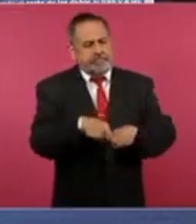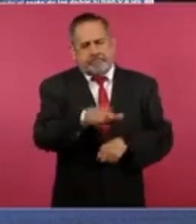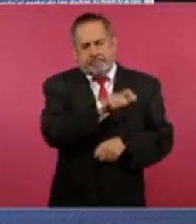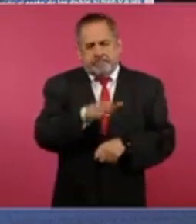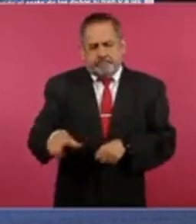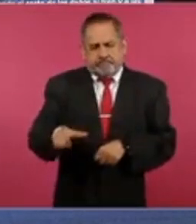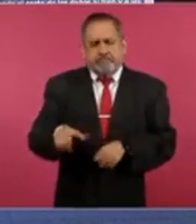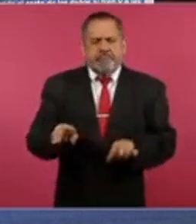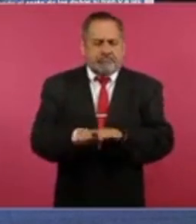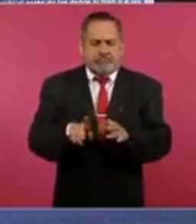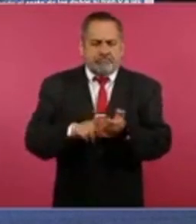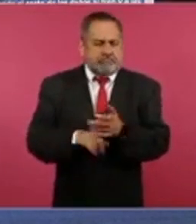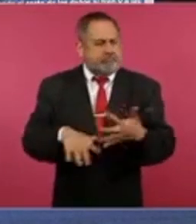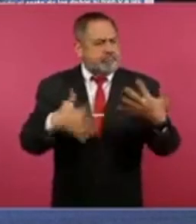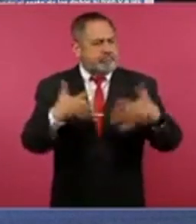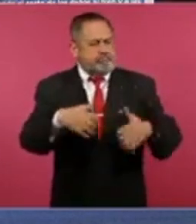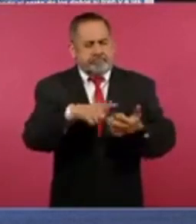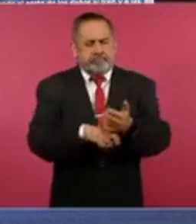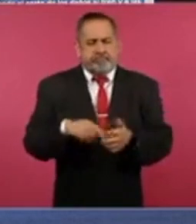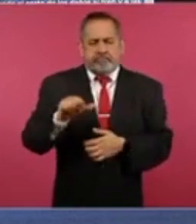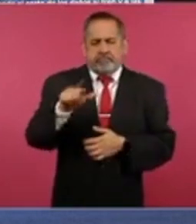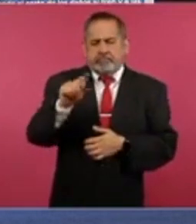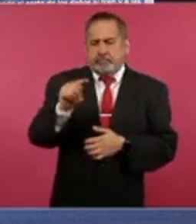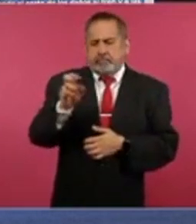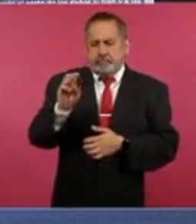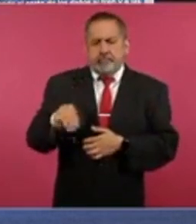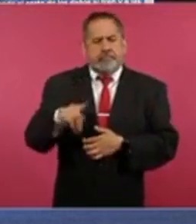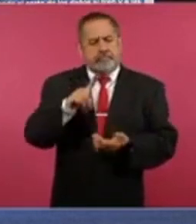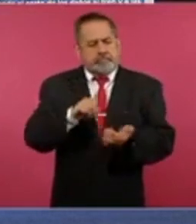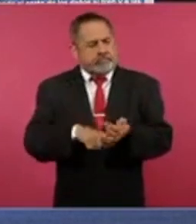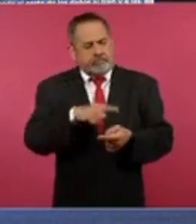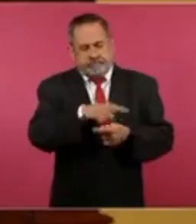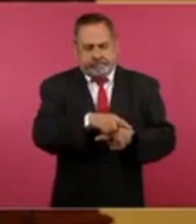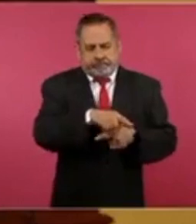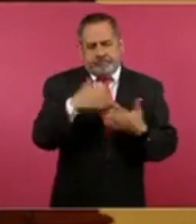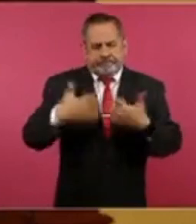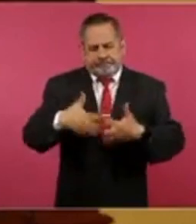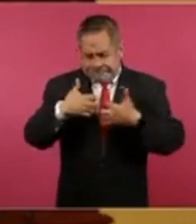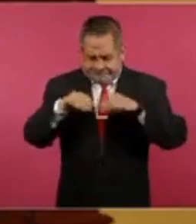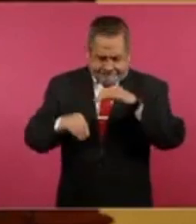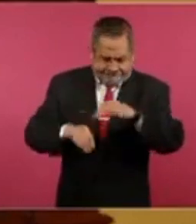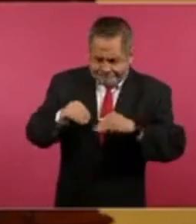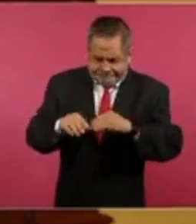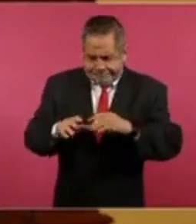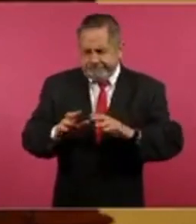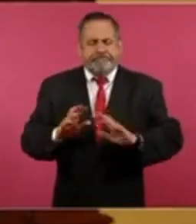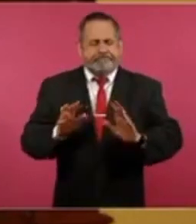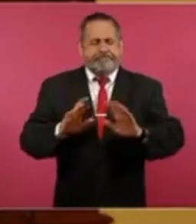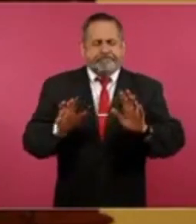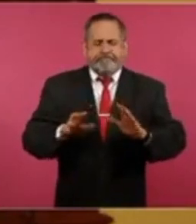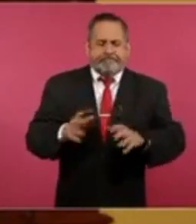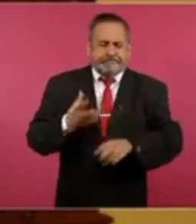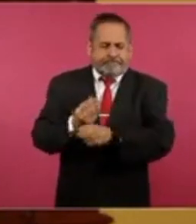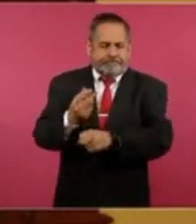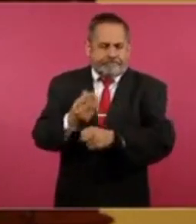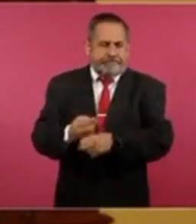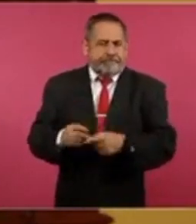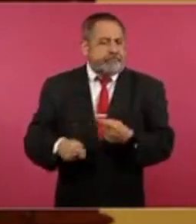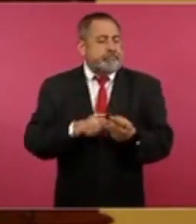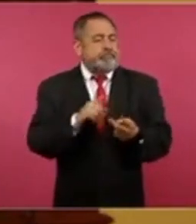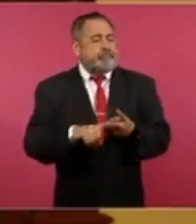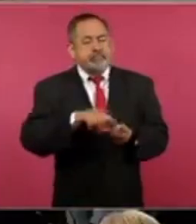por parte de la empresa Alstom, y también de Alstom es quien fabrica los trenes, y Asbindi, que es